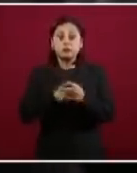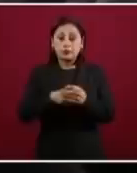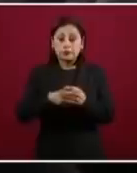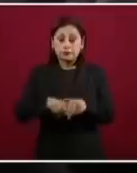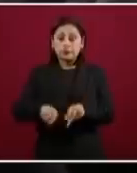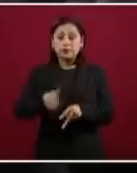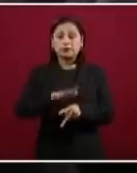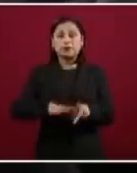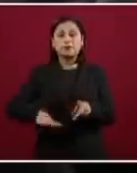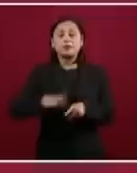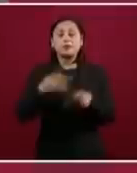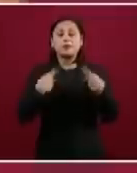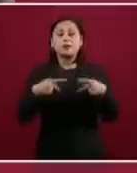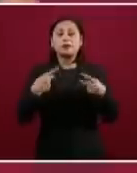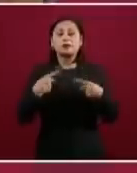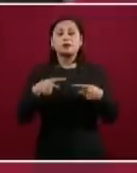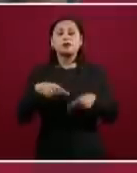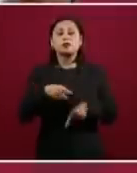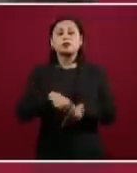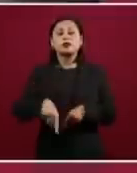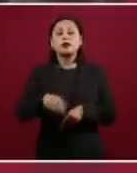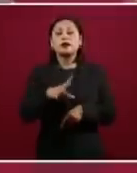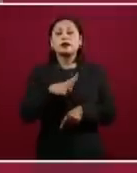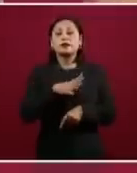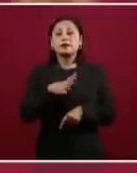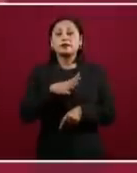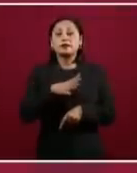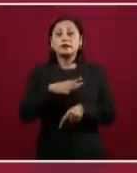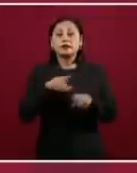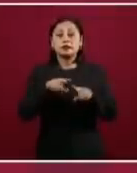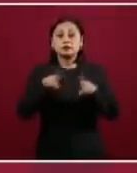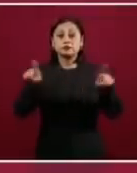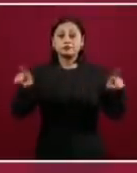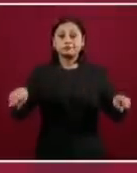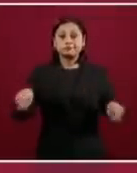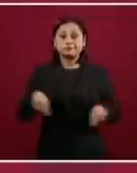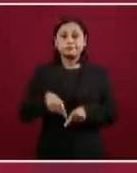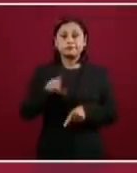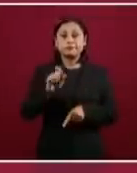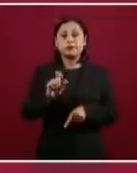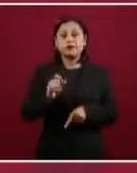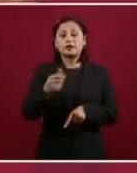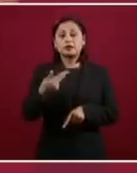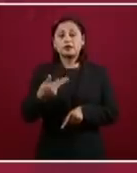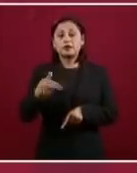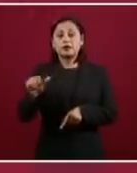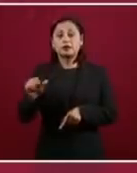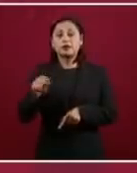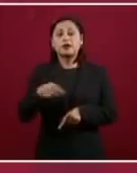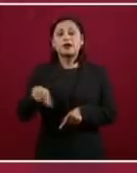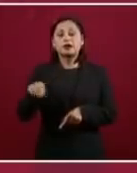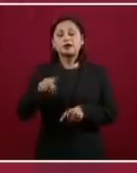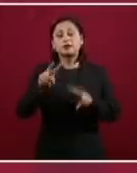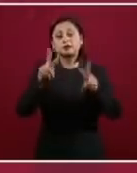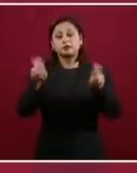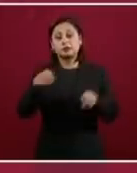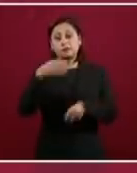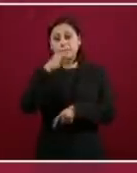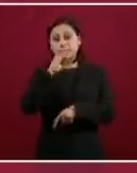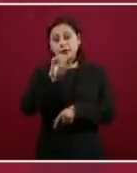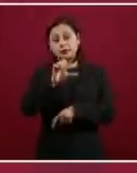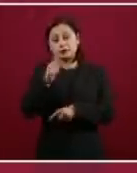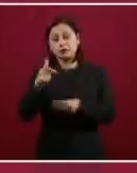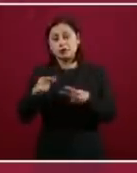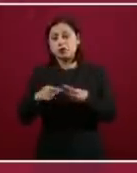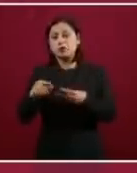empezamos dándole preferencia a los que tienen hasta 20 hectáreas, en el caso del maíz, y en el caso del frijol